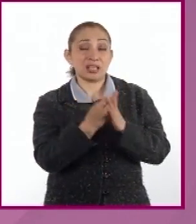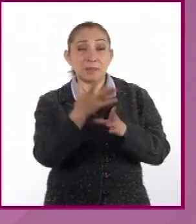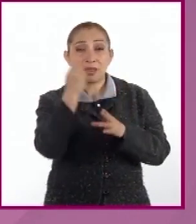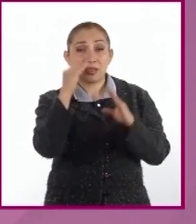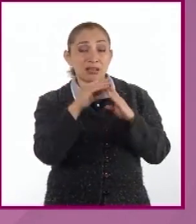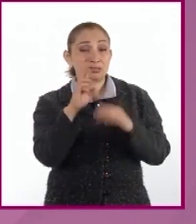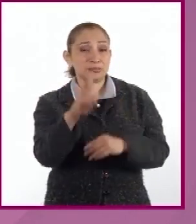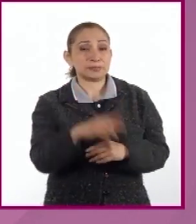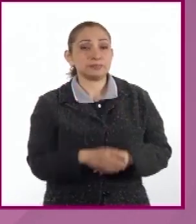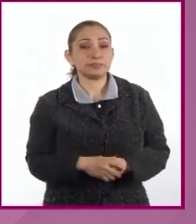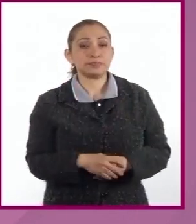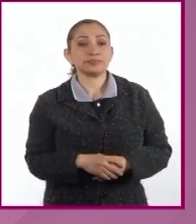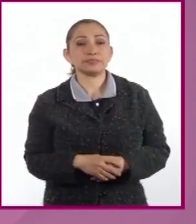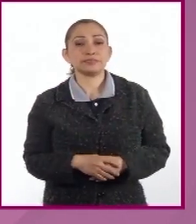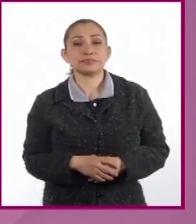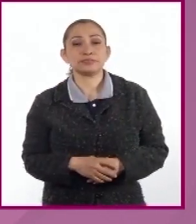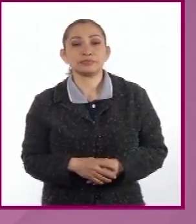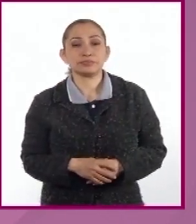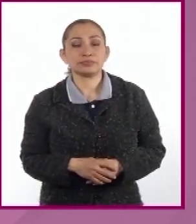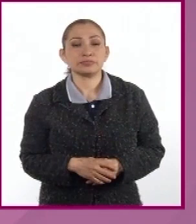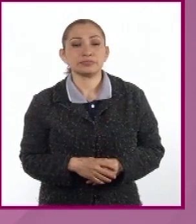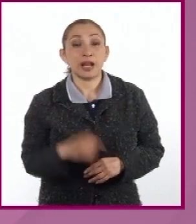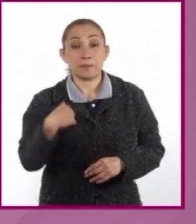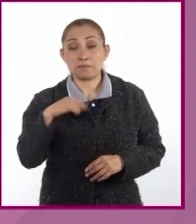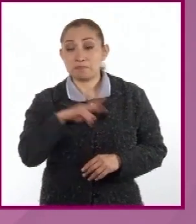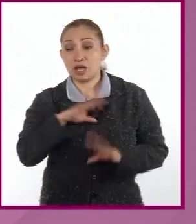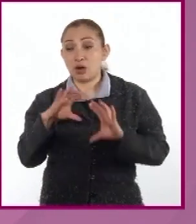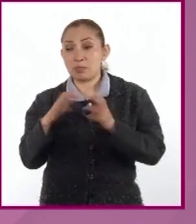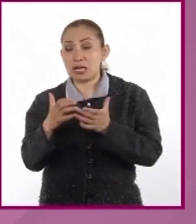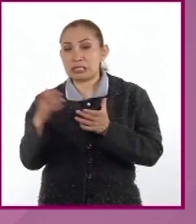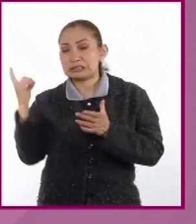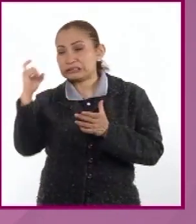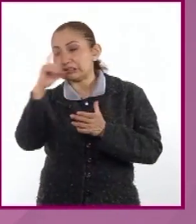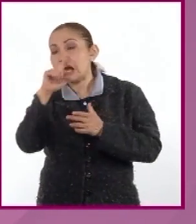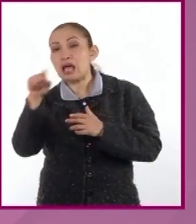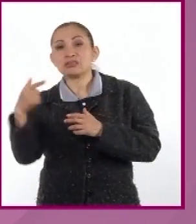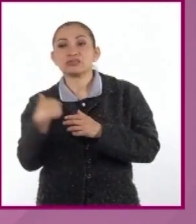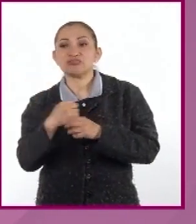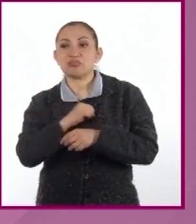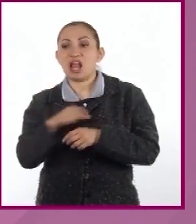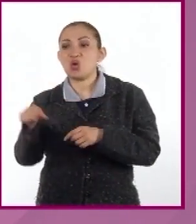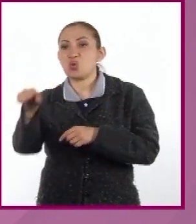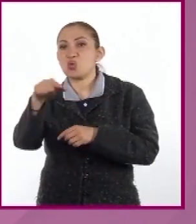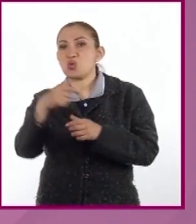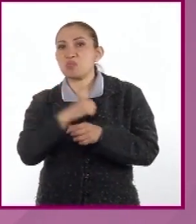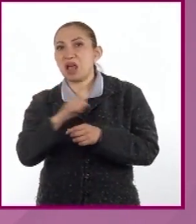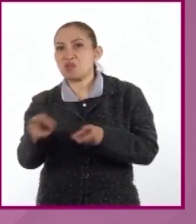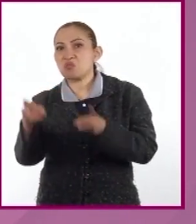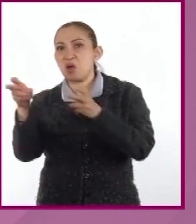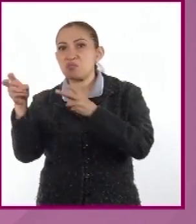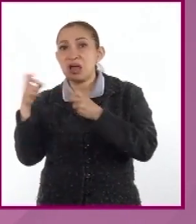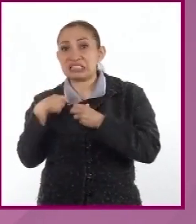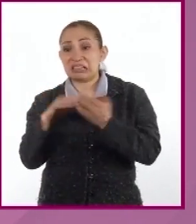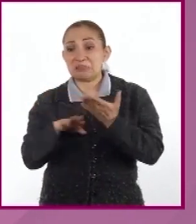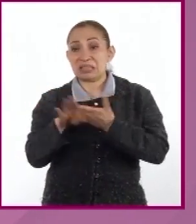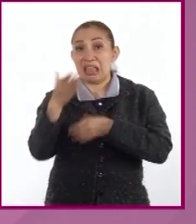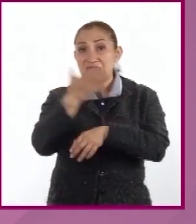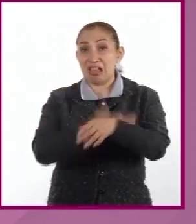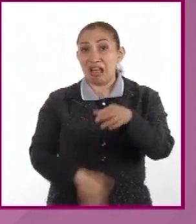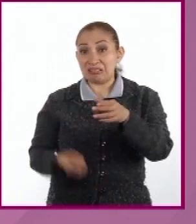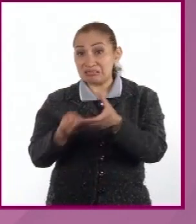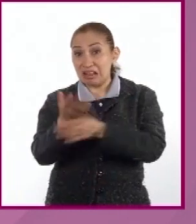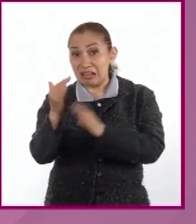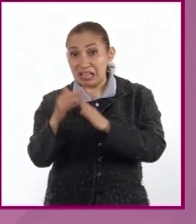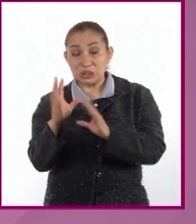2. Y en mi comunidad el desafío es la delincuencia y lo evitamos al no salir tan tarde de nuestras